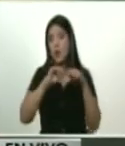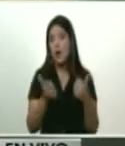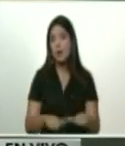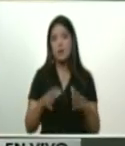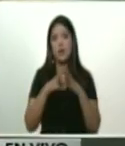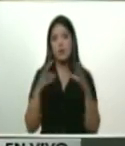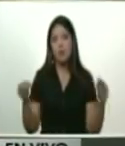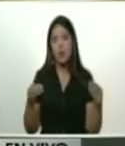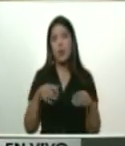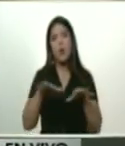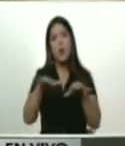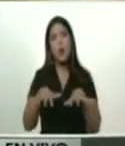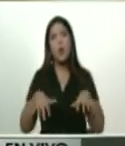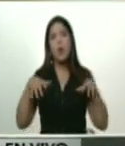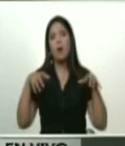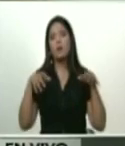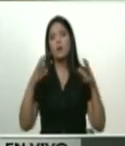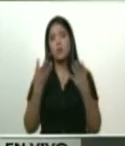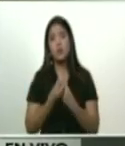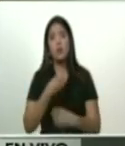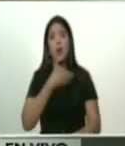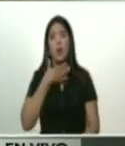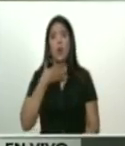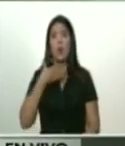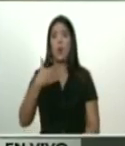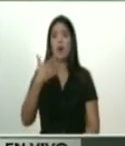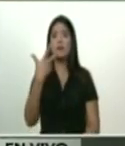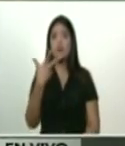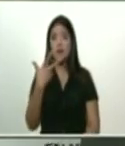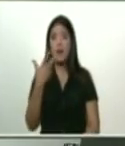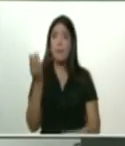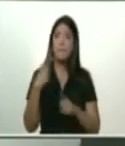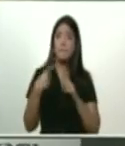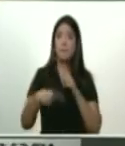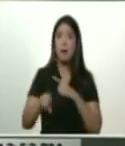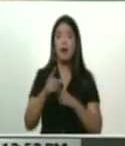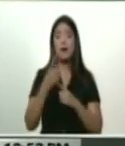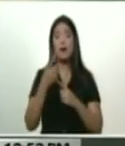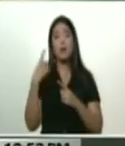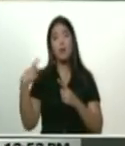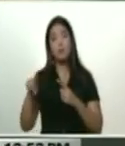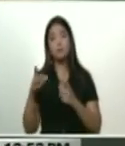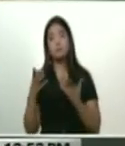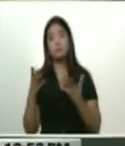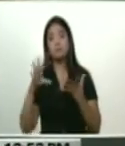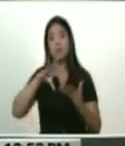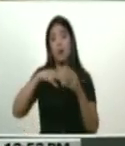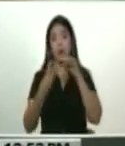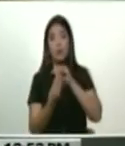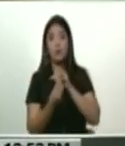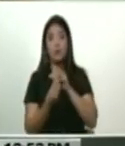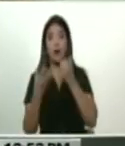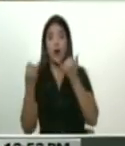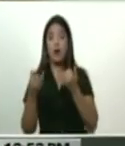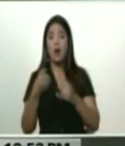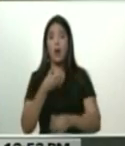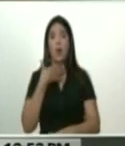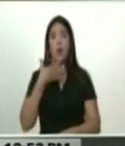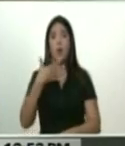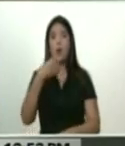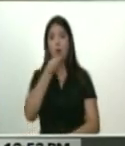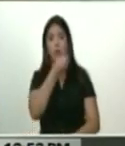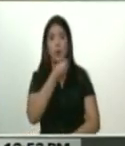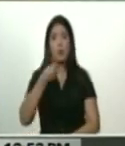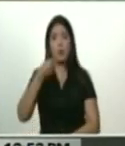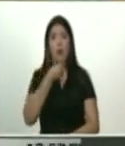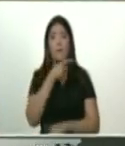Orquesta Sinfónica Municipal viene con la ópera de Tres Centavos, una obra de Bertolt Brecht que han convertido en una ópera realmente, a pesar de